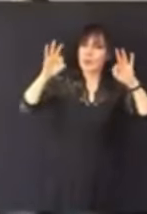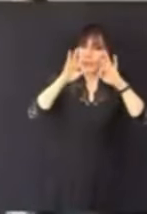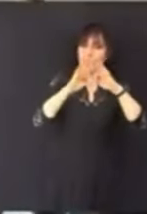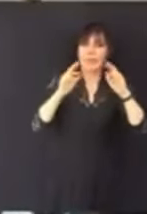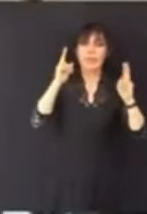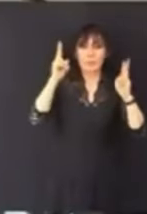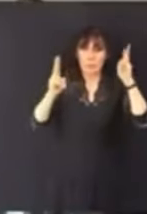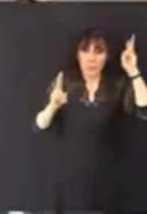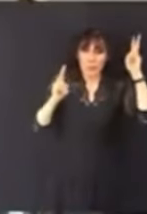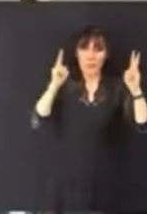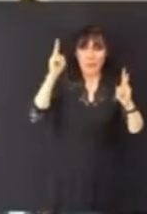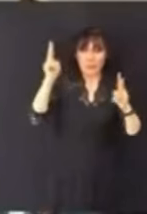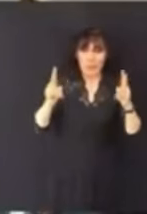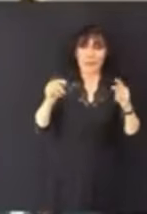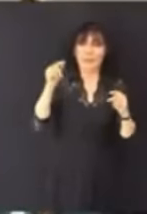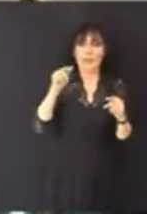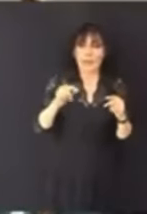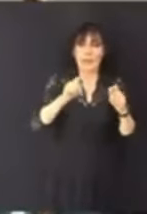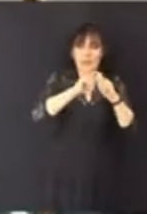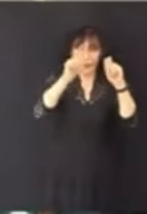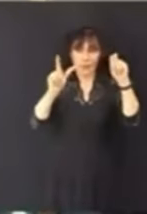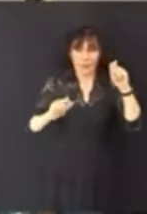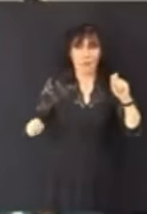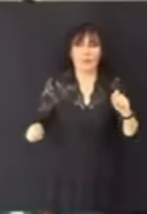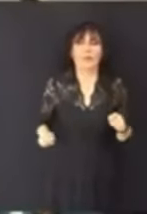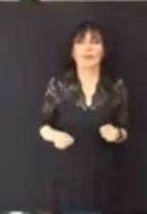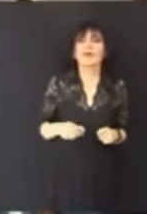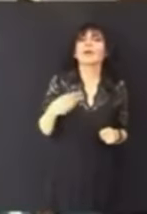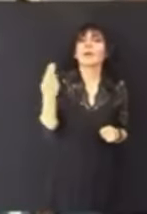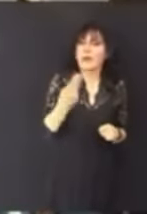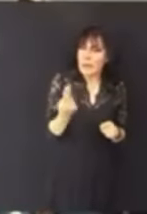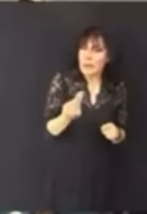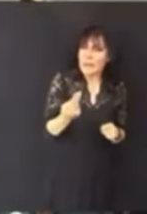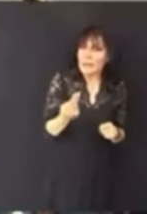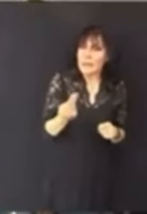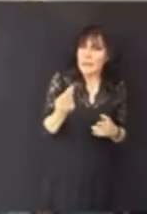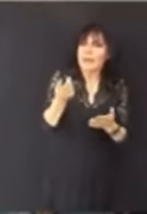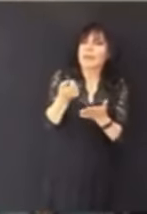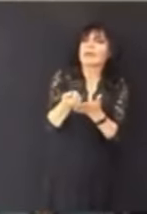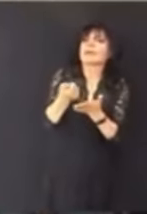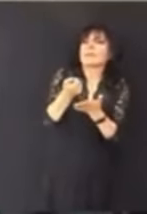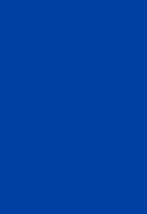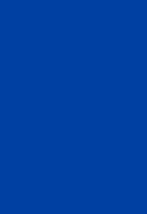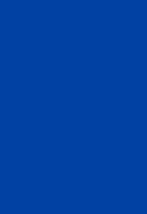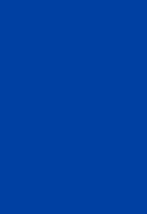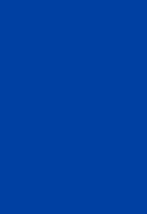todo nuestro país, pues requerimos invertir también en el municipio de Teotihuacán.